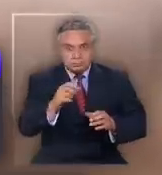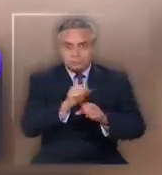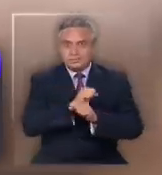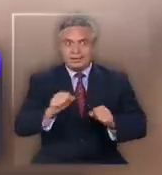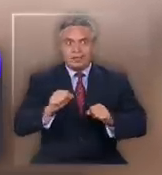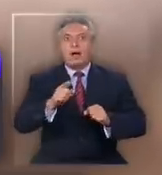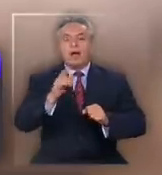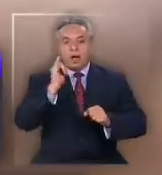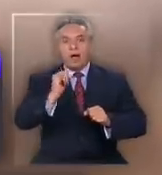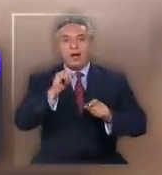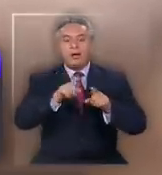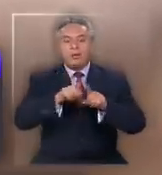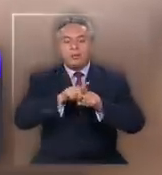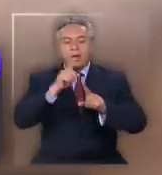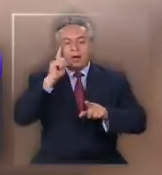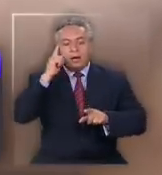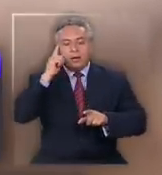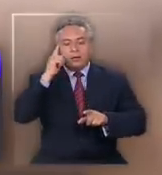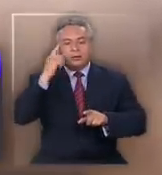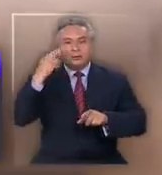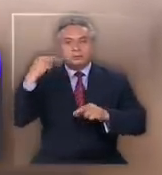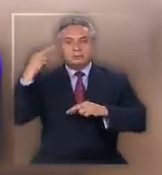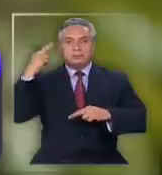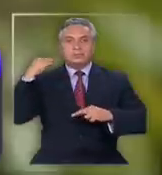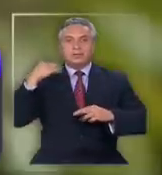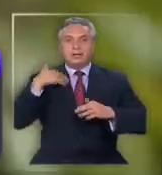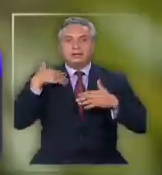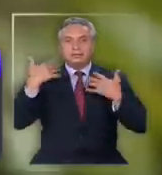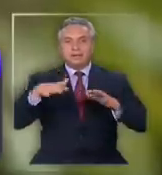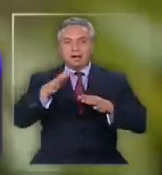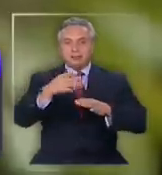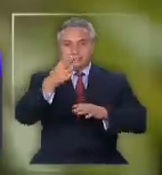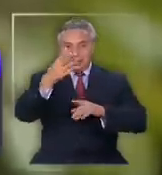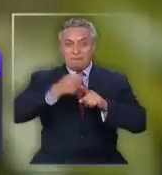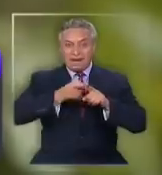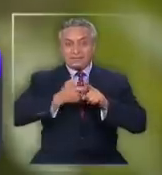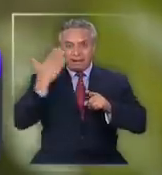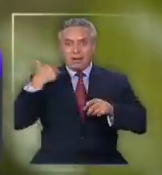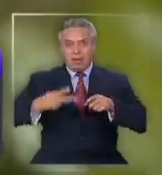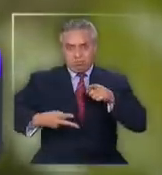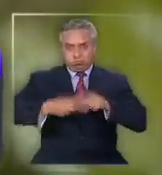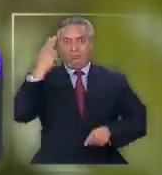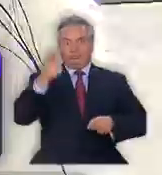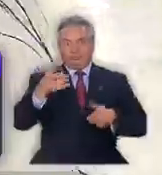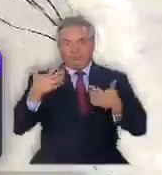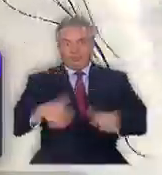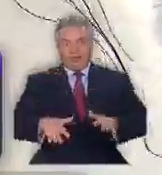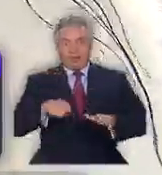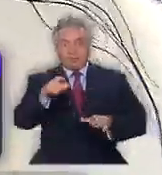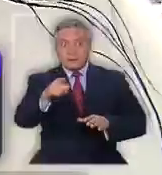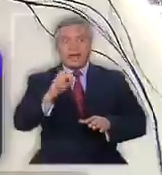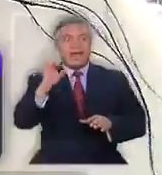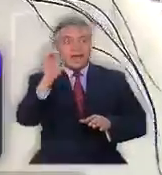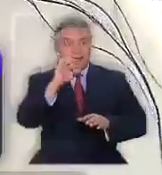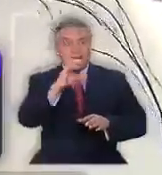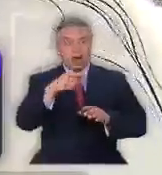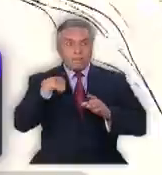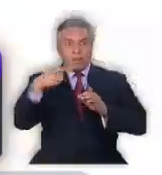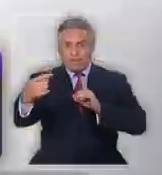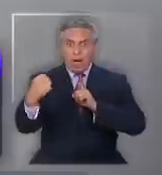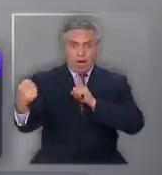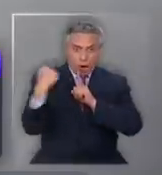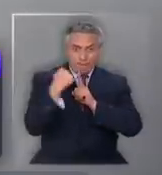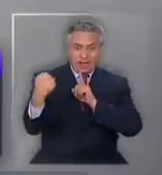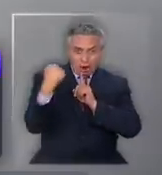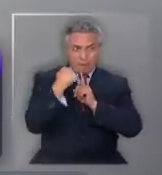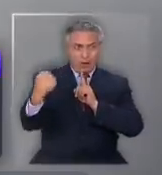si fue a revivir un pasado que ni siquiera es lejano. Su relación terminó hace menos de 3 meses y de la peor manera. Esto fue en enero. Todos estos golpes que él me dio